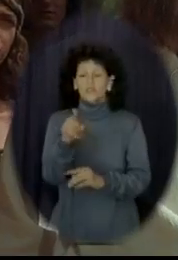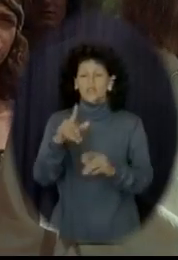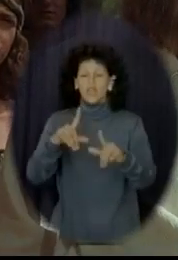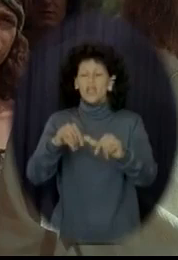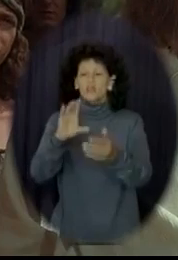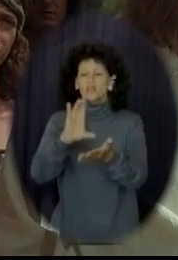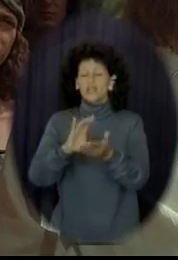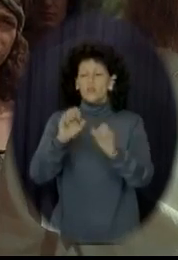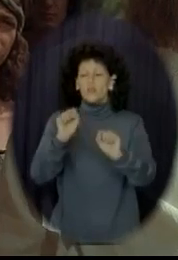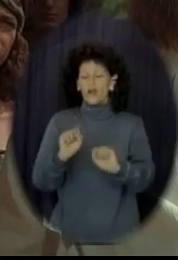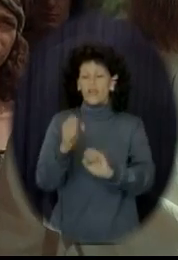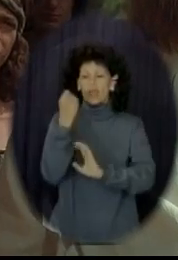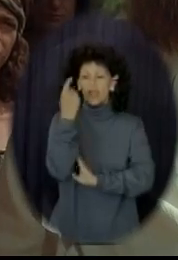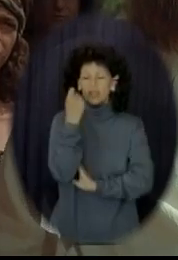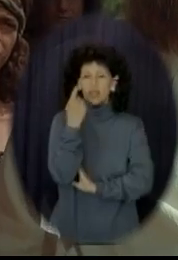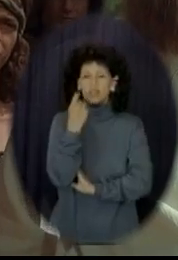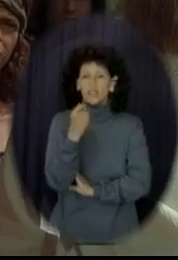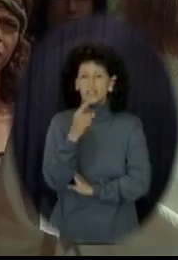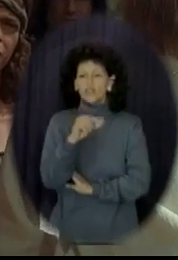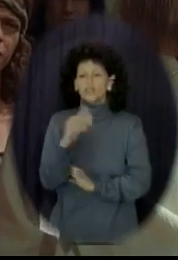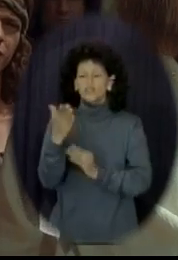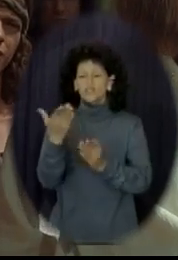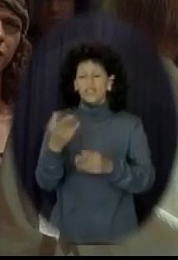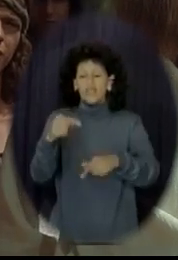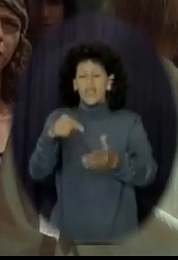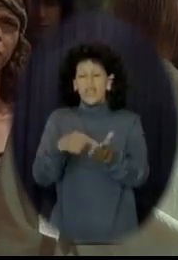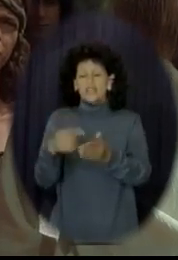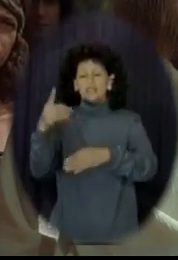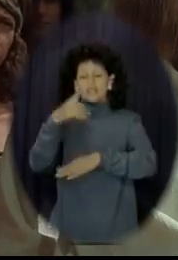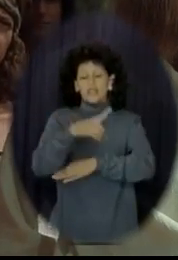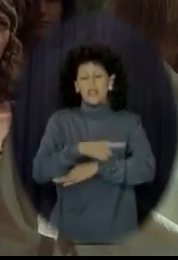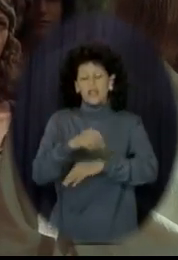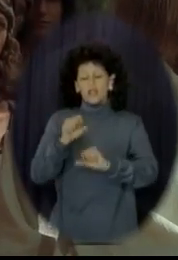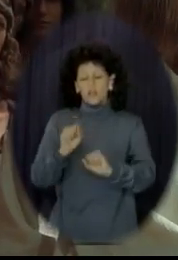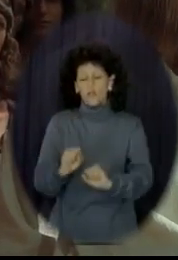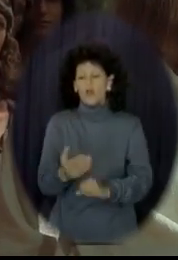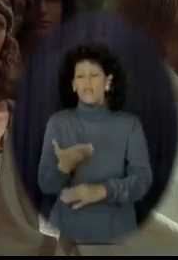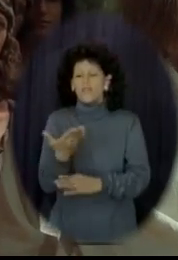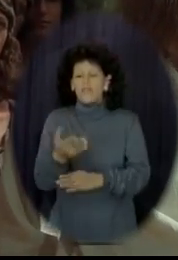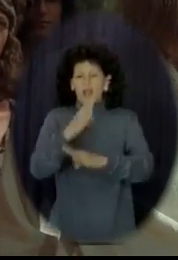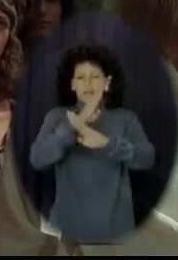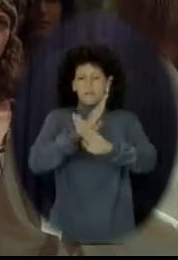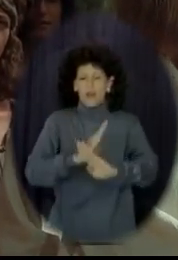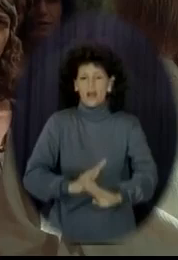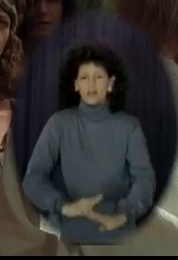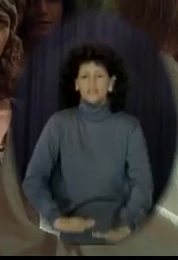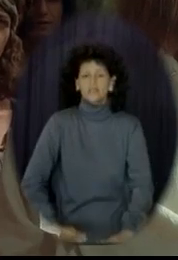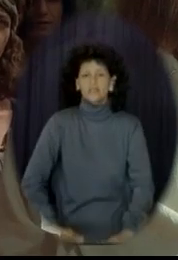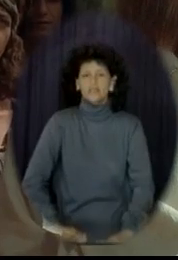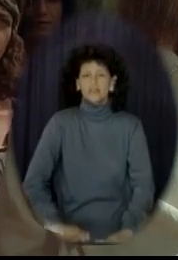Jerusalén, si entendieras siquiera en este día lo que te puede dar paz.